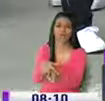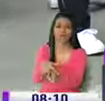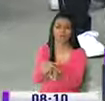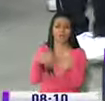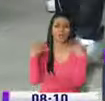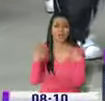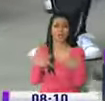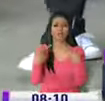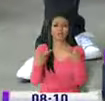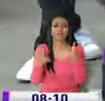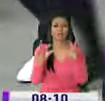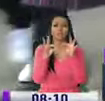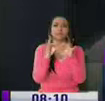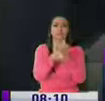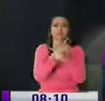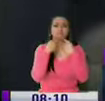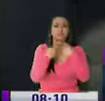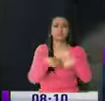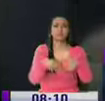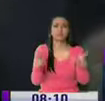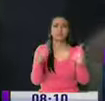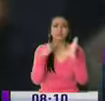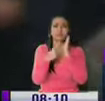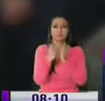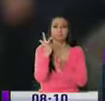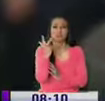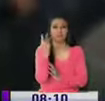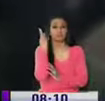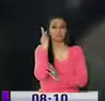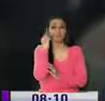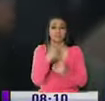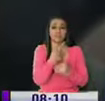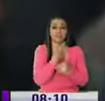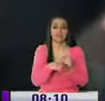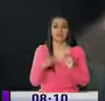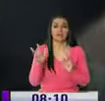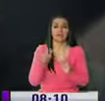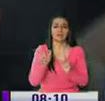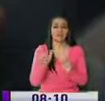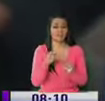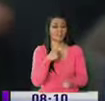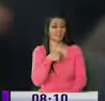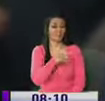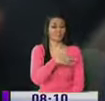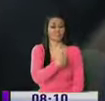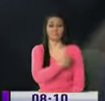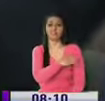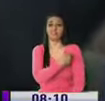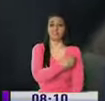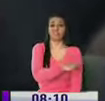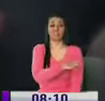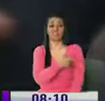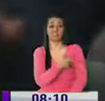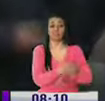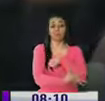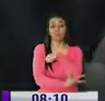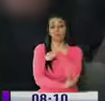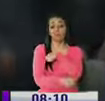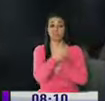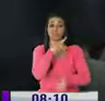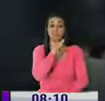trascendido a las redes sociales. Caminando 3 chicas, mi hija venía, dice, ay, ahí vienen las posaditas de Nazaret.